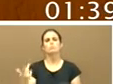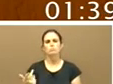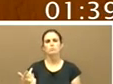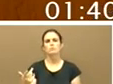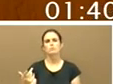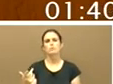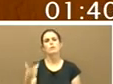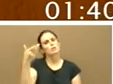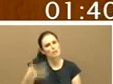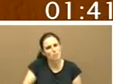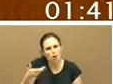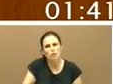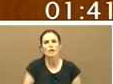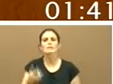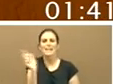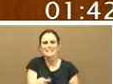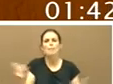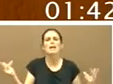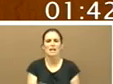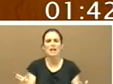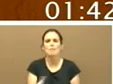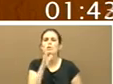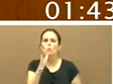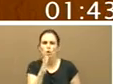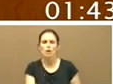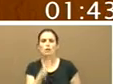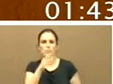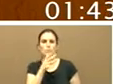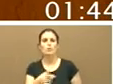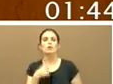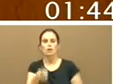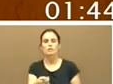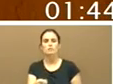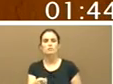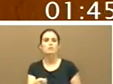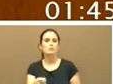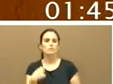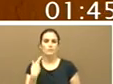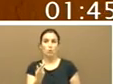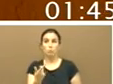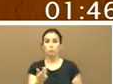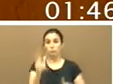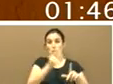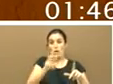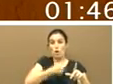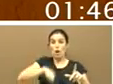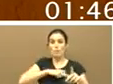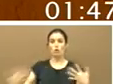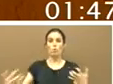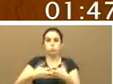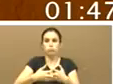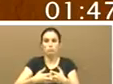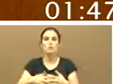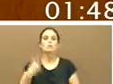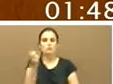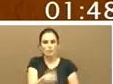importantes y graves, porque suponen un enfrentamiento directo con la nación española, con